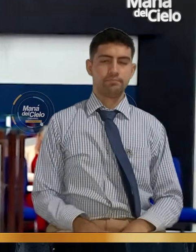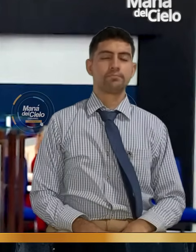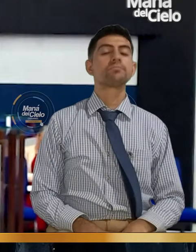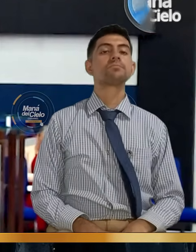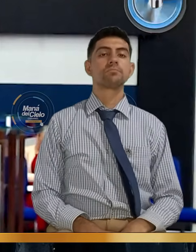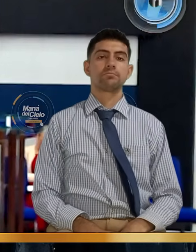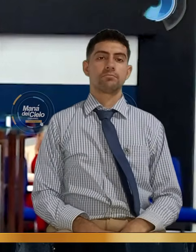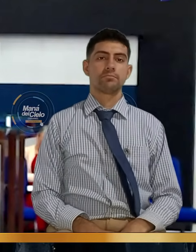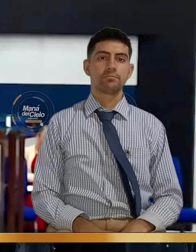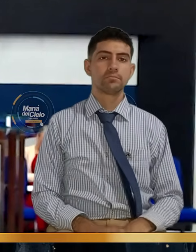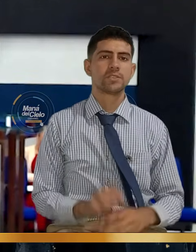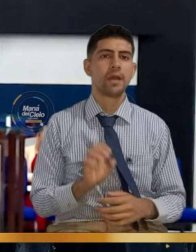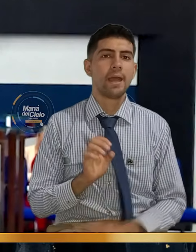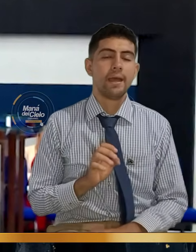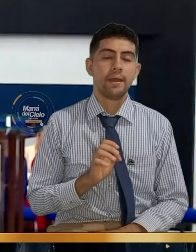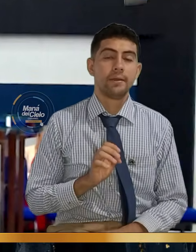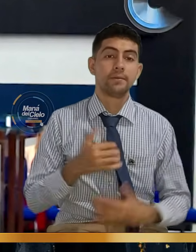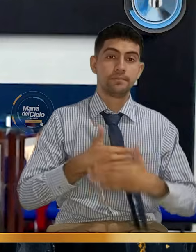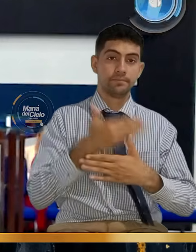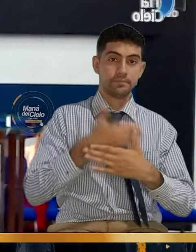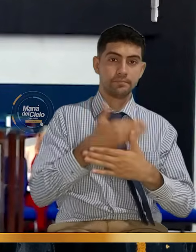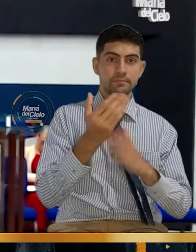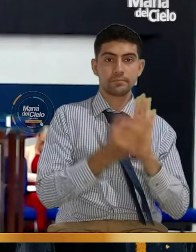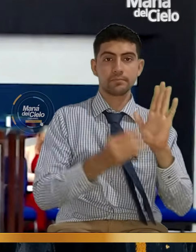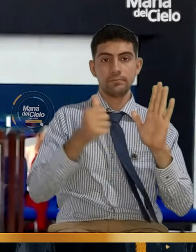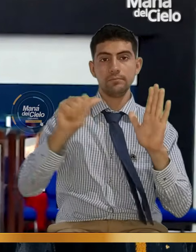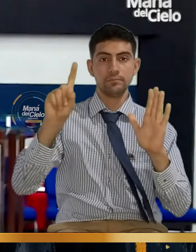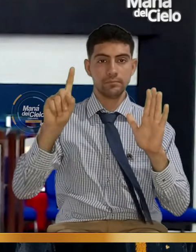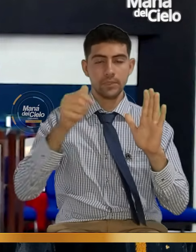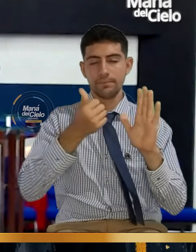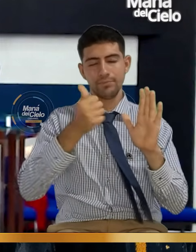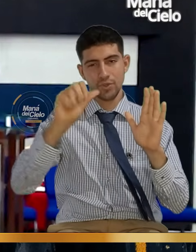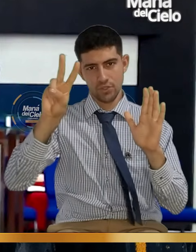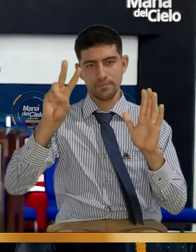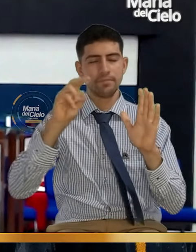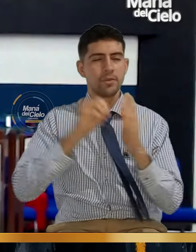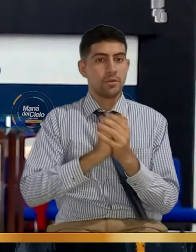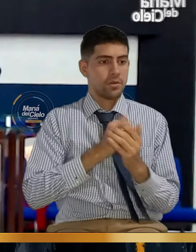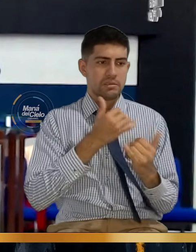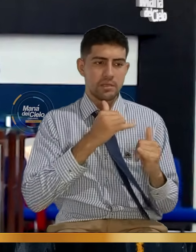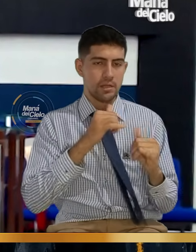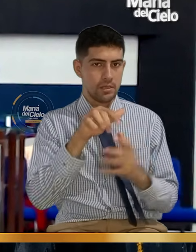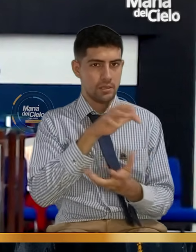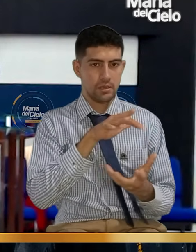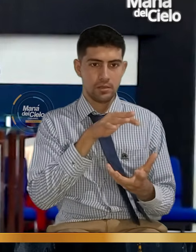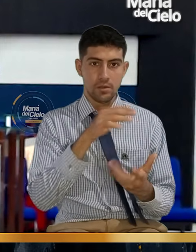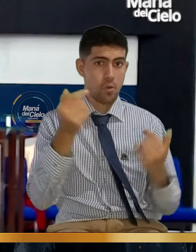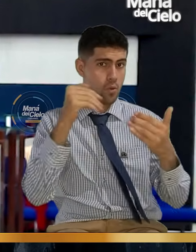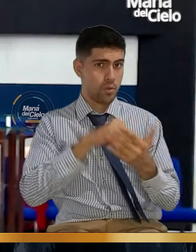Dios sellando su pacto. Por eso, hermanos, cuando llueve muy fuerte y sale el arco iris, para de